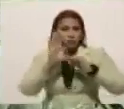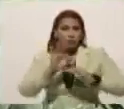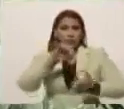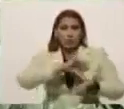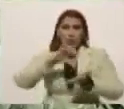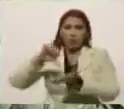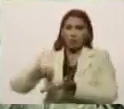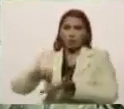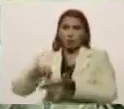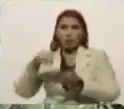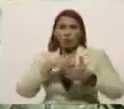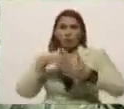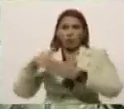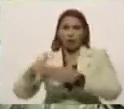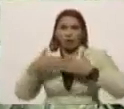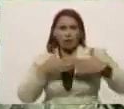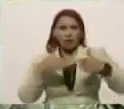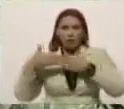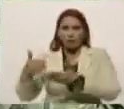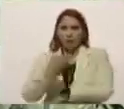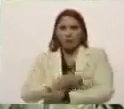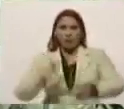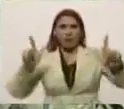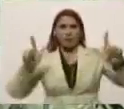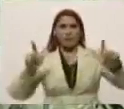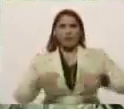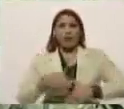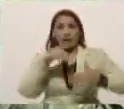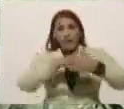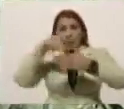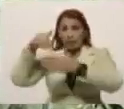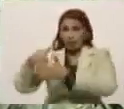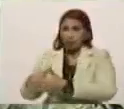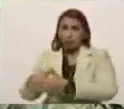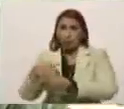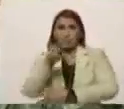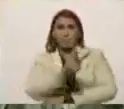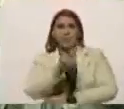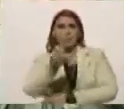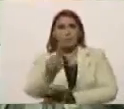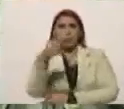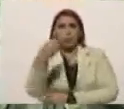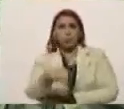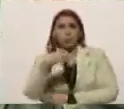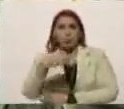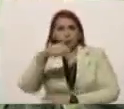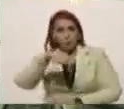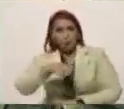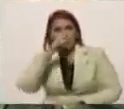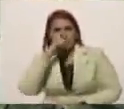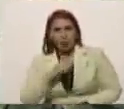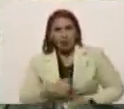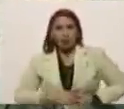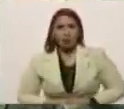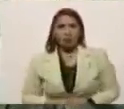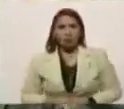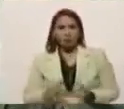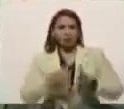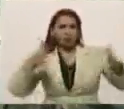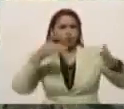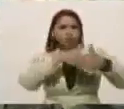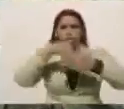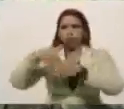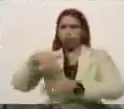electorales y garantizar libremente las elecciones del 21 de noviembre de este año, las mega